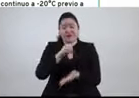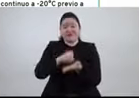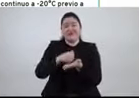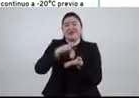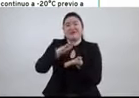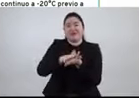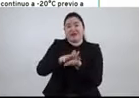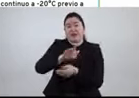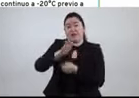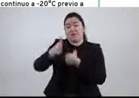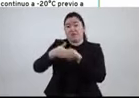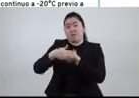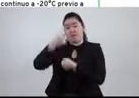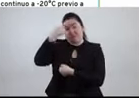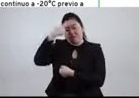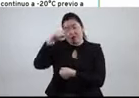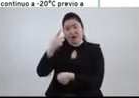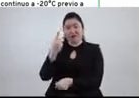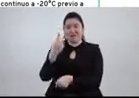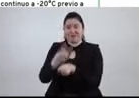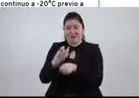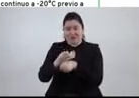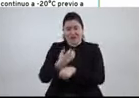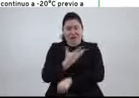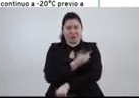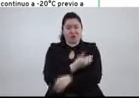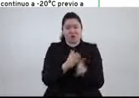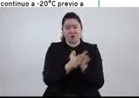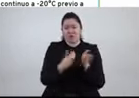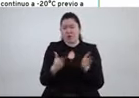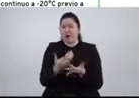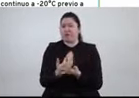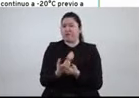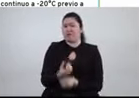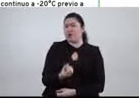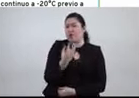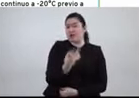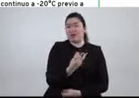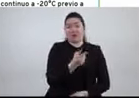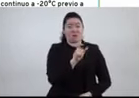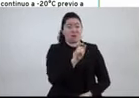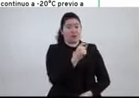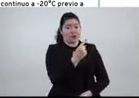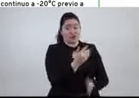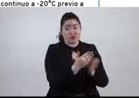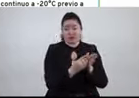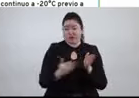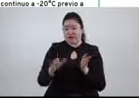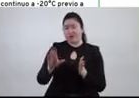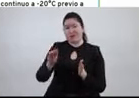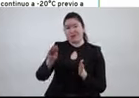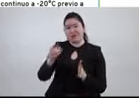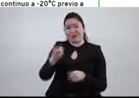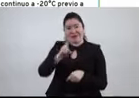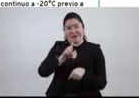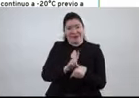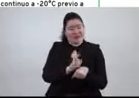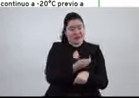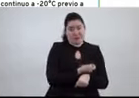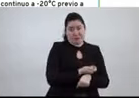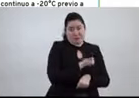para la aplicación de la segunda dosis entre 21 y 90 días posterior a la aplicación de